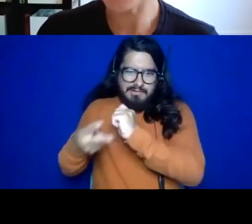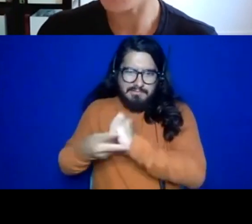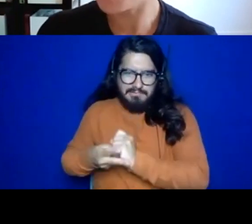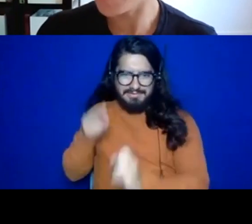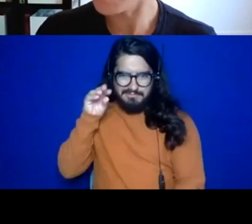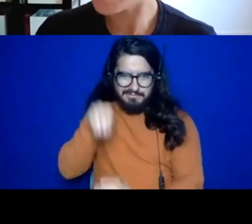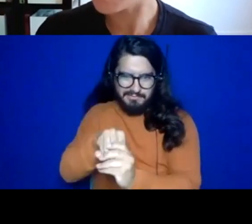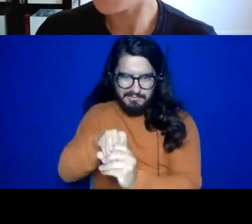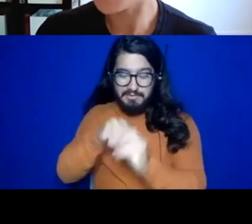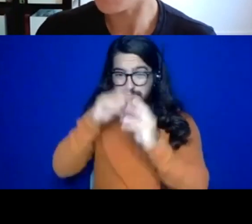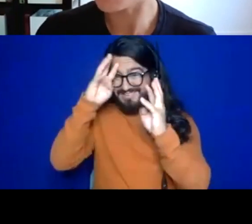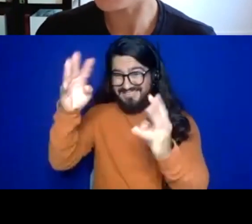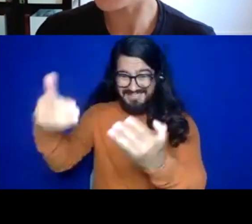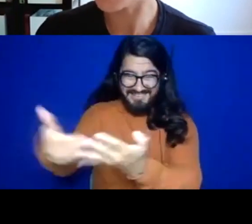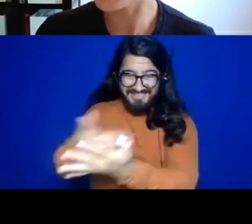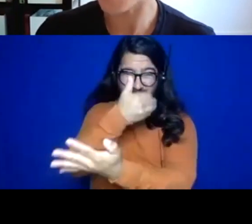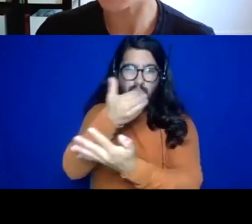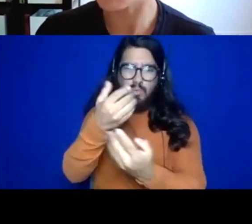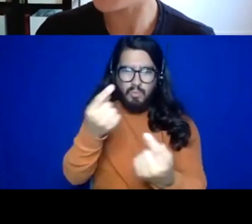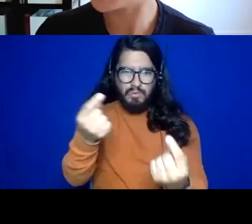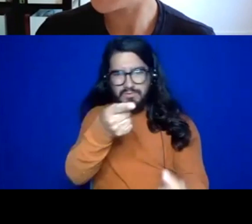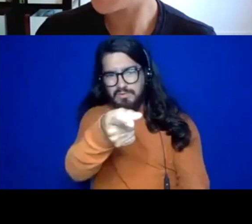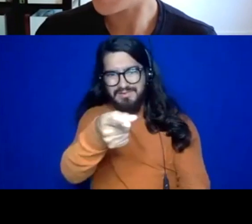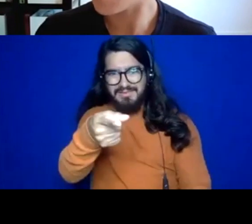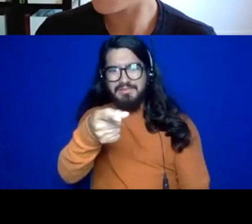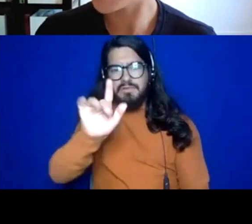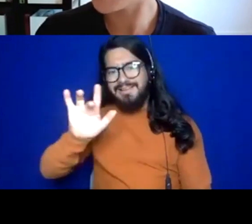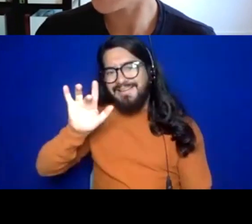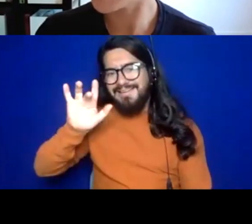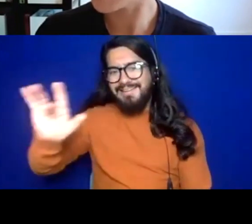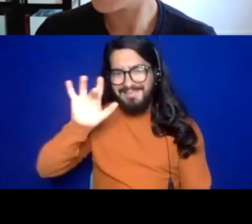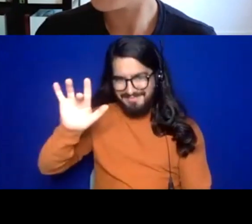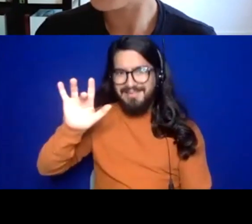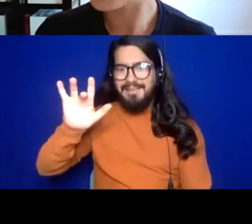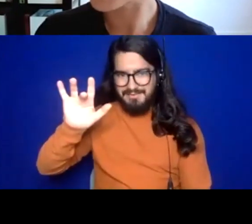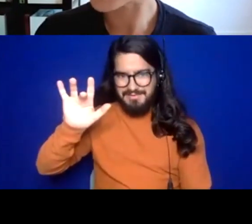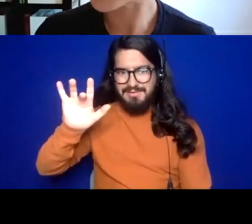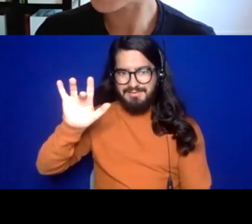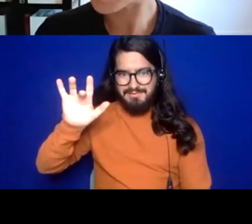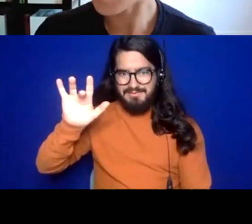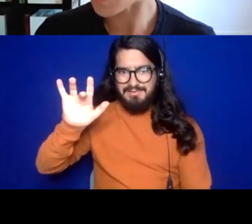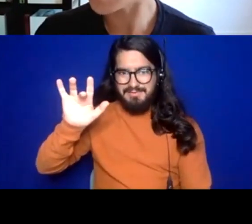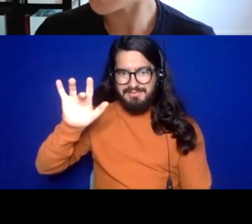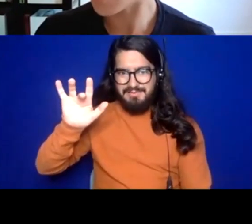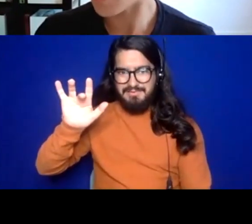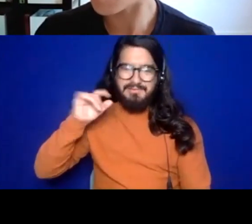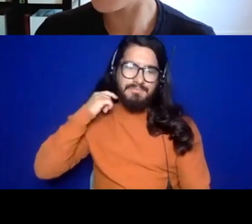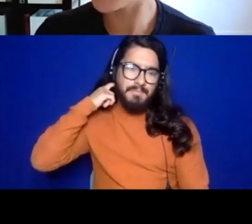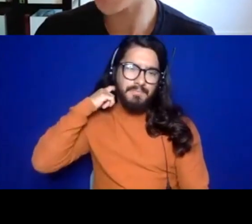seguro. Entonces, para generar uno nuevo, voy aquí en la sección de la contraseña.